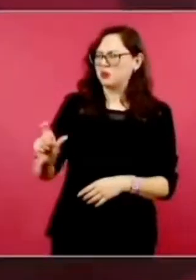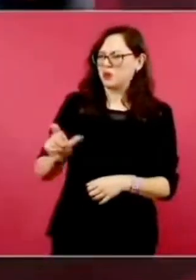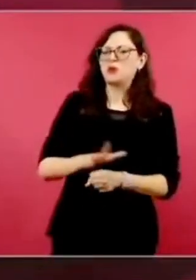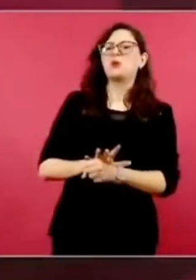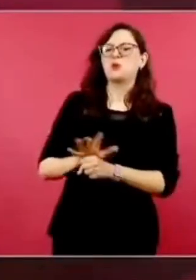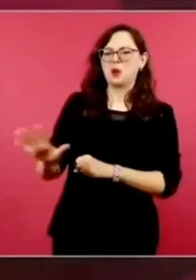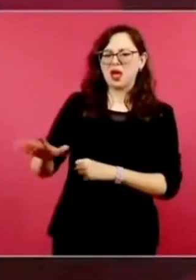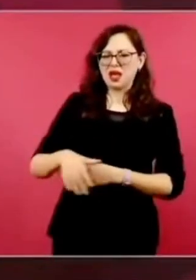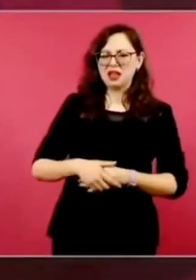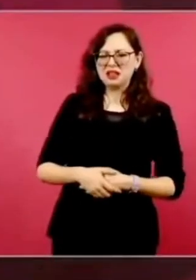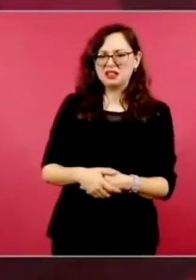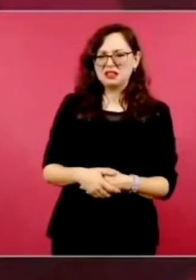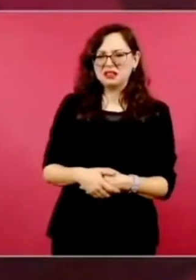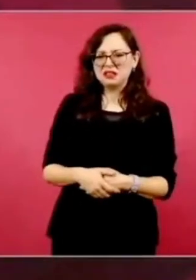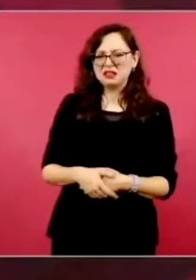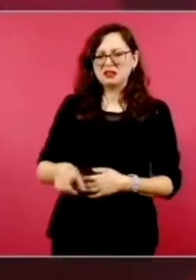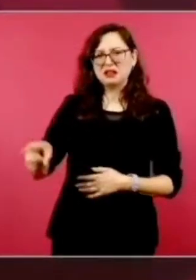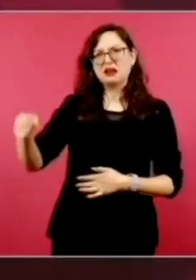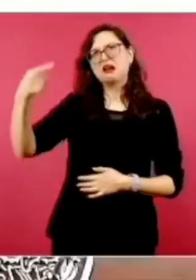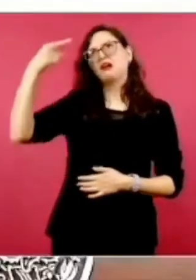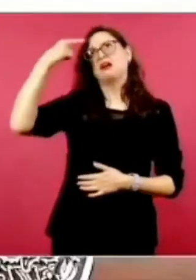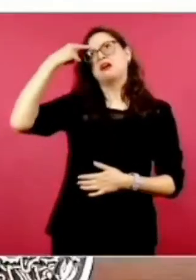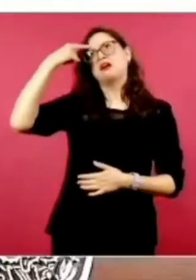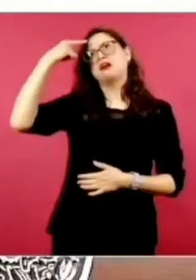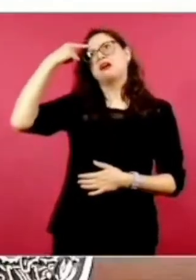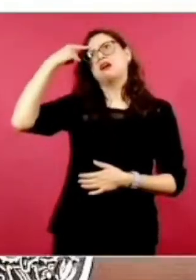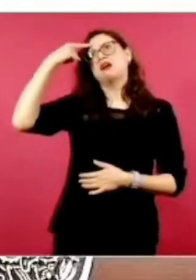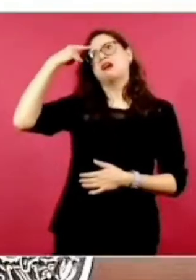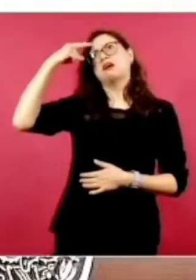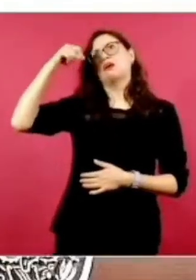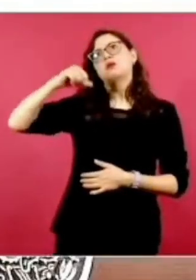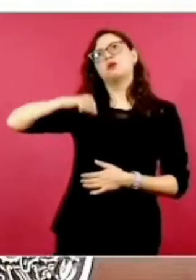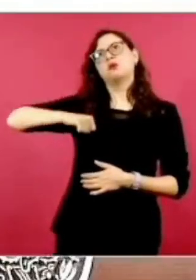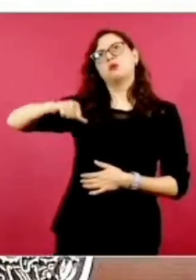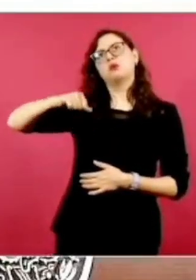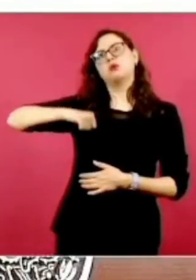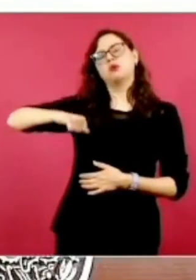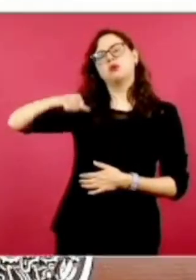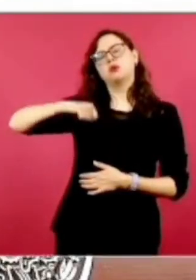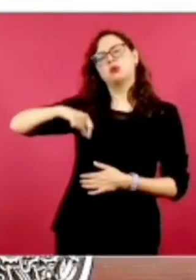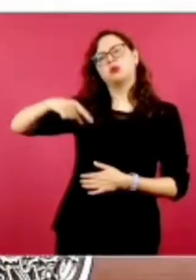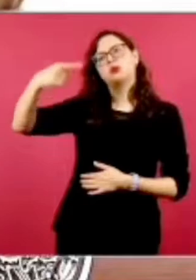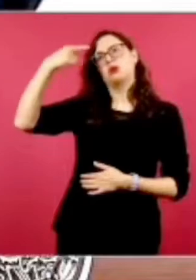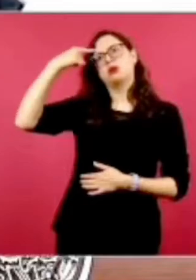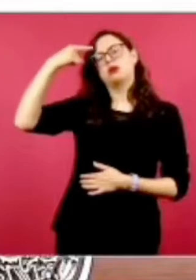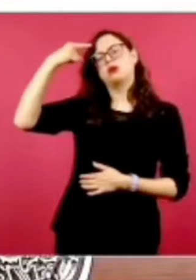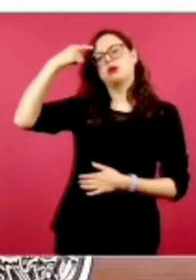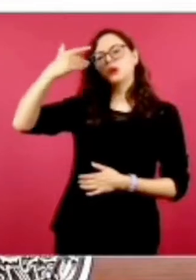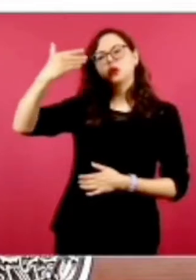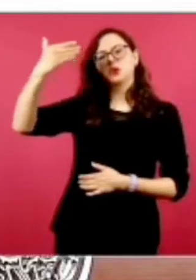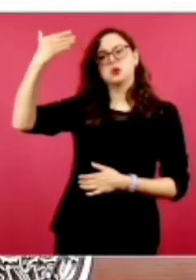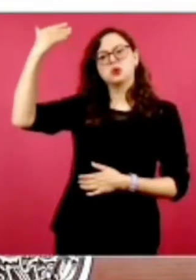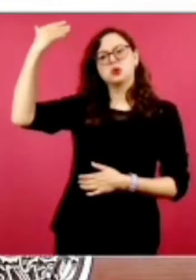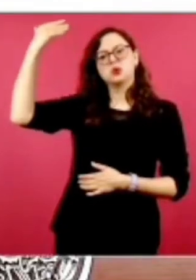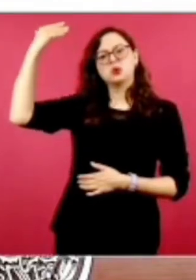Porque se quedó anclado en la época del movimiento zapatista,